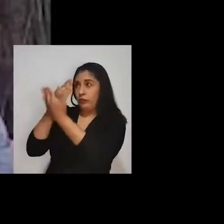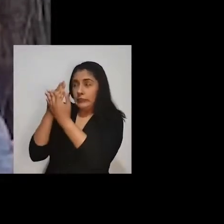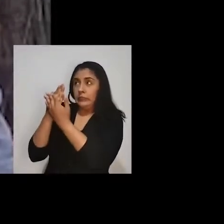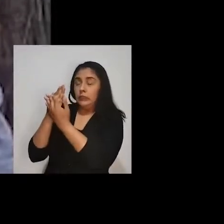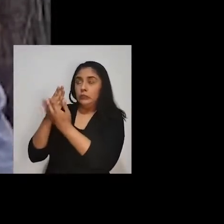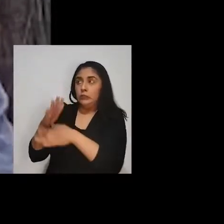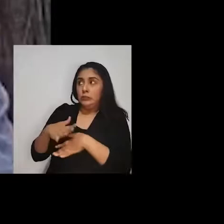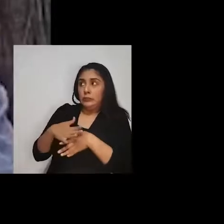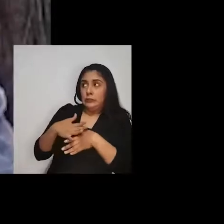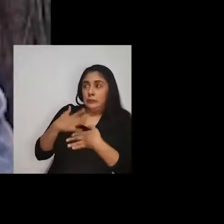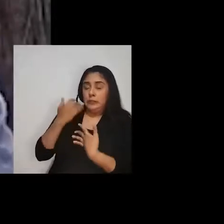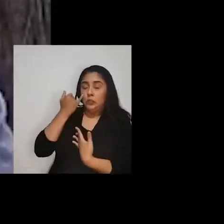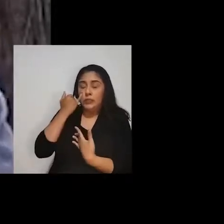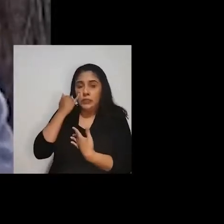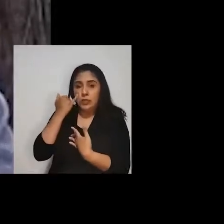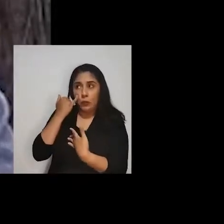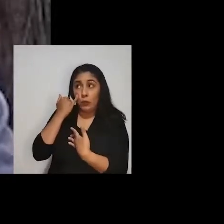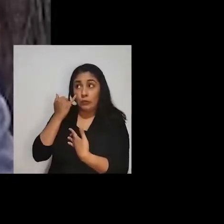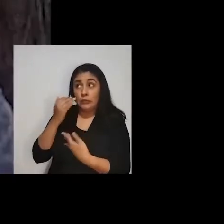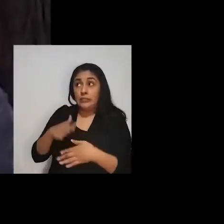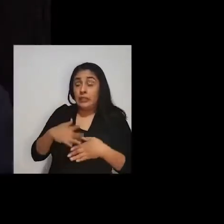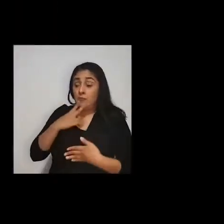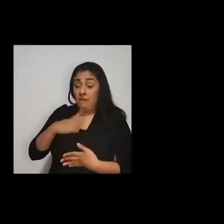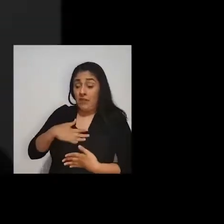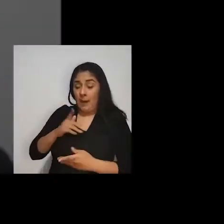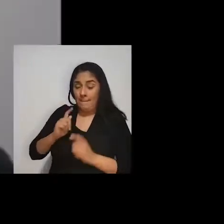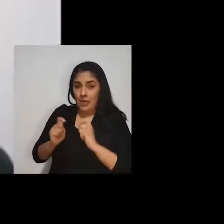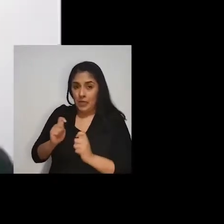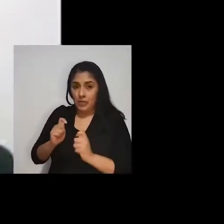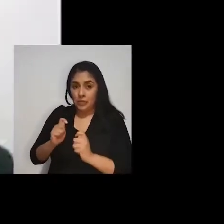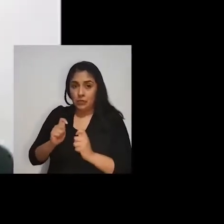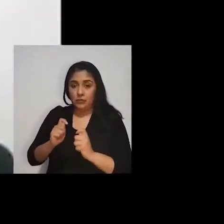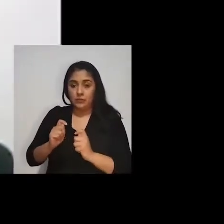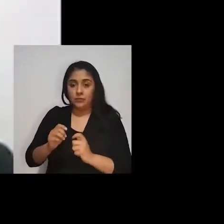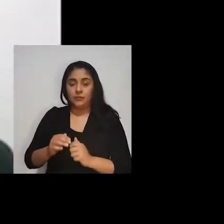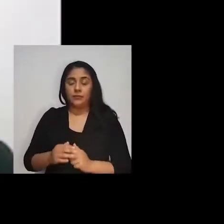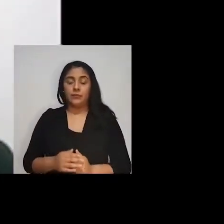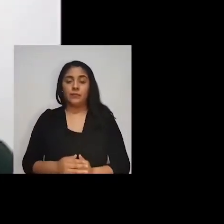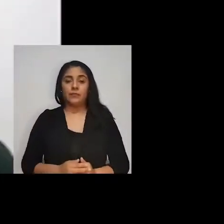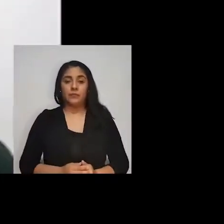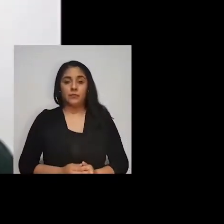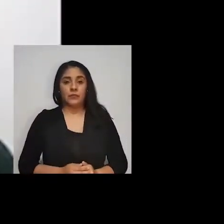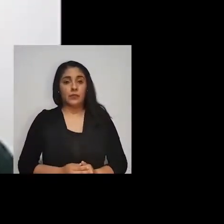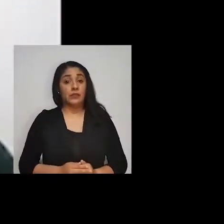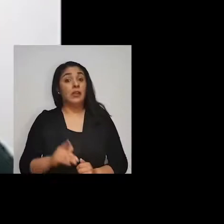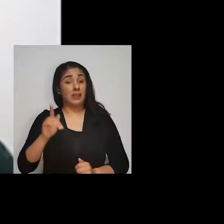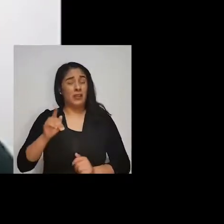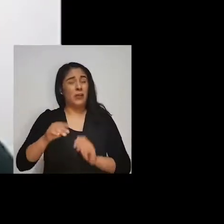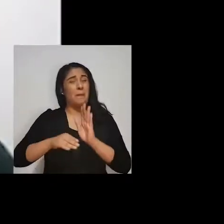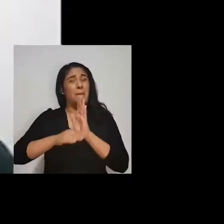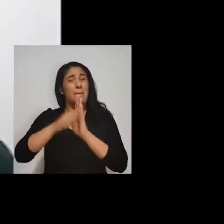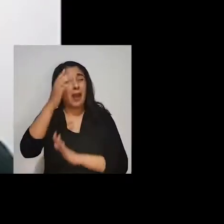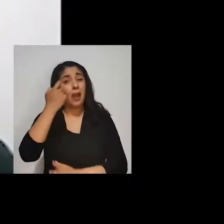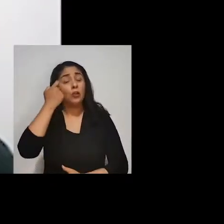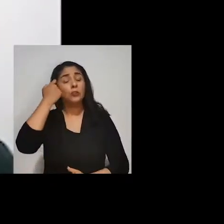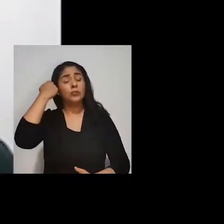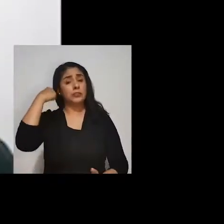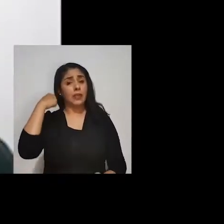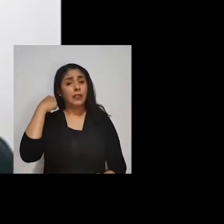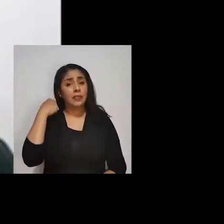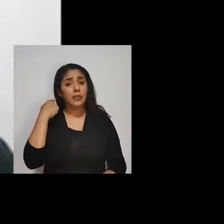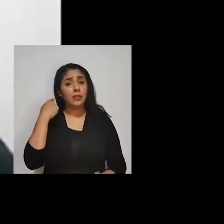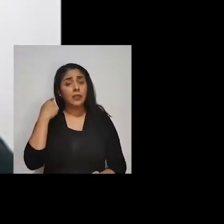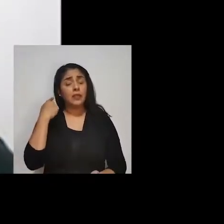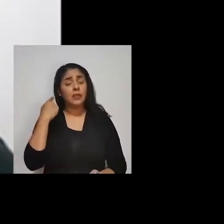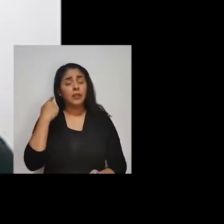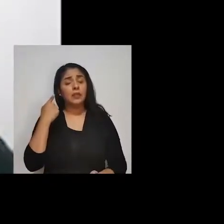me siento inseguro, siento como si mi vida corriera peligro. Que sean más conscientes nomás y que